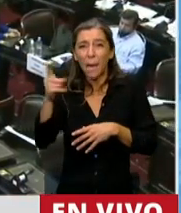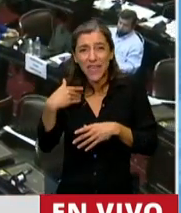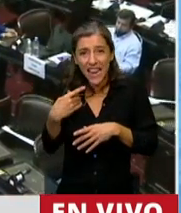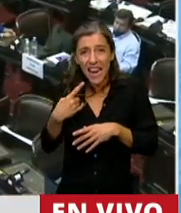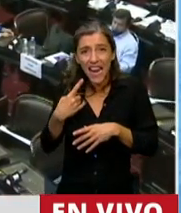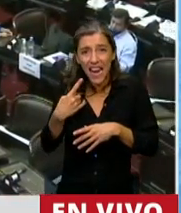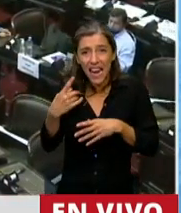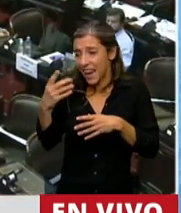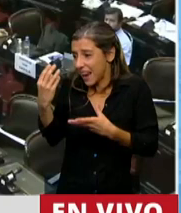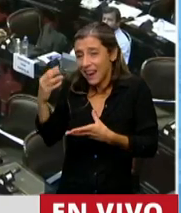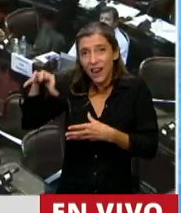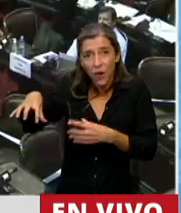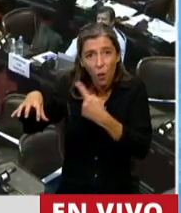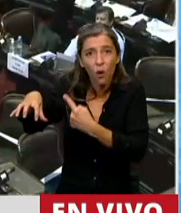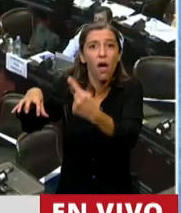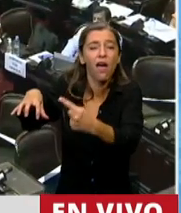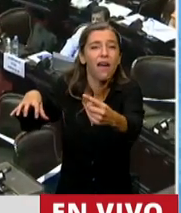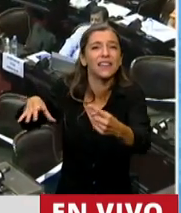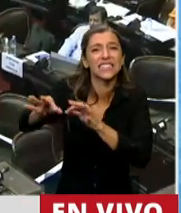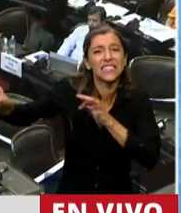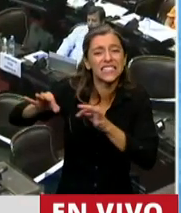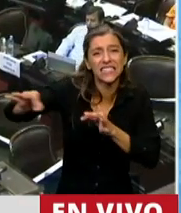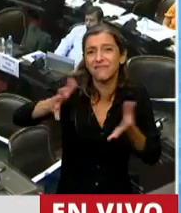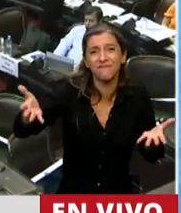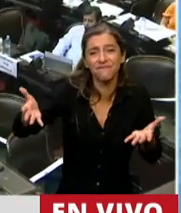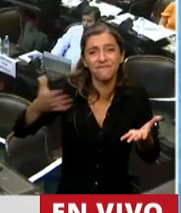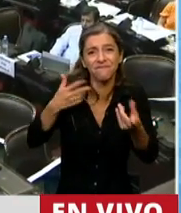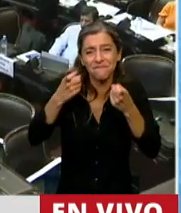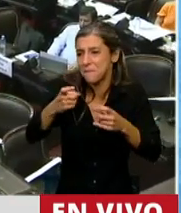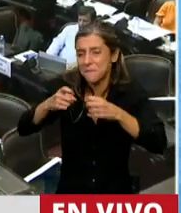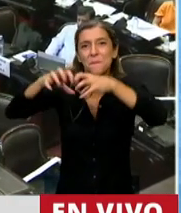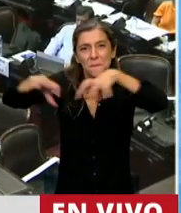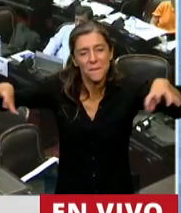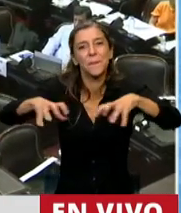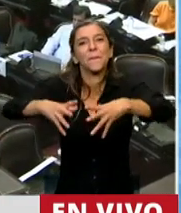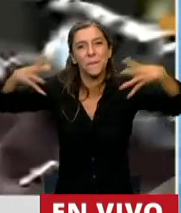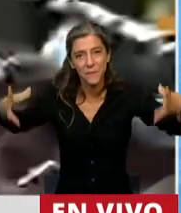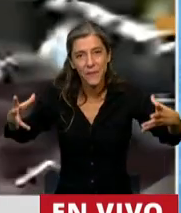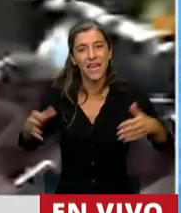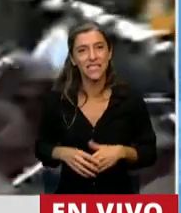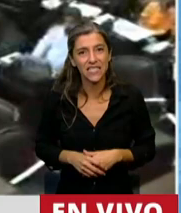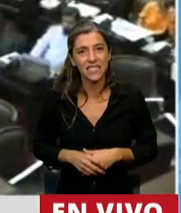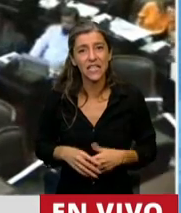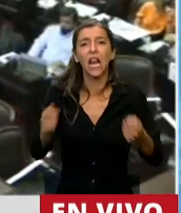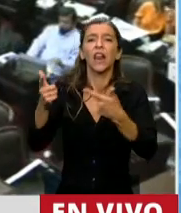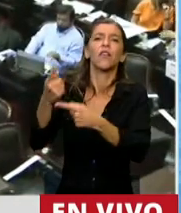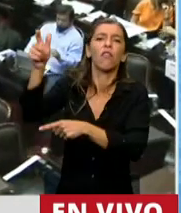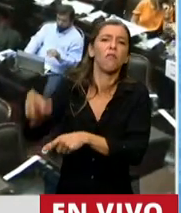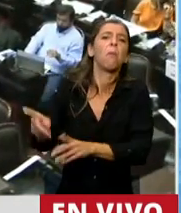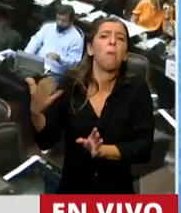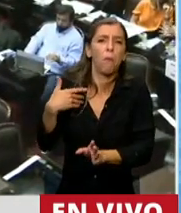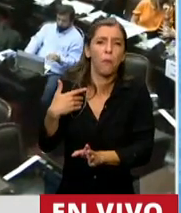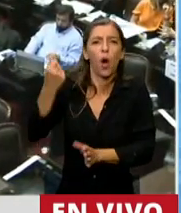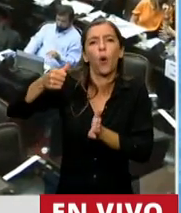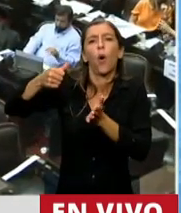espera, Úrsula, para que le den un botón antipánico. O sea, realmente, o sea, no quieren poner un centavo. Un centavo, entonces